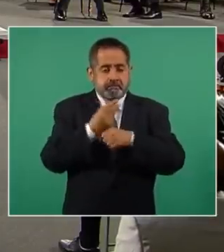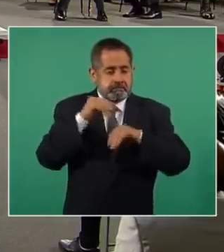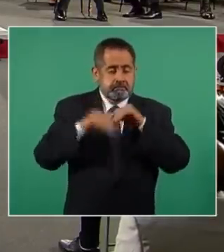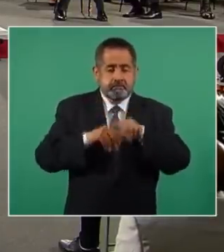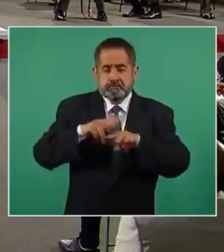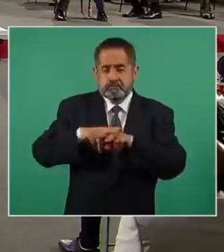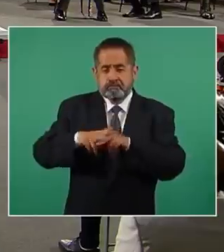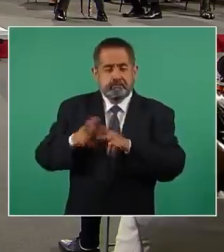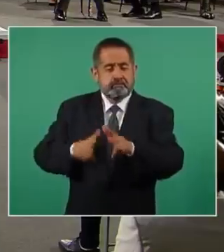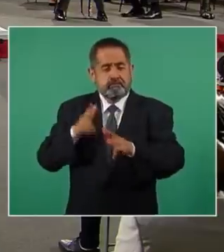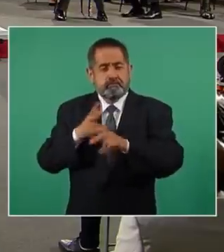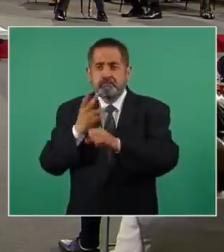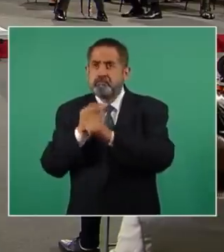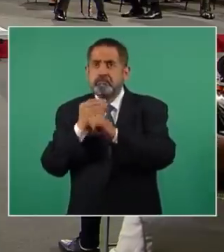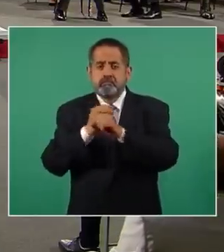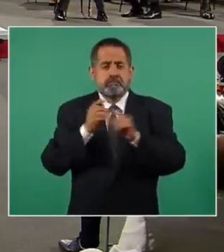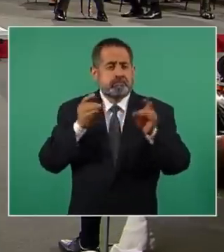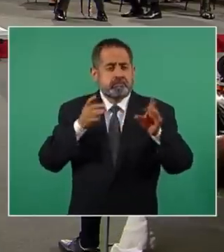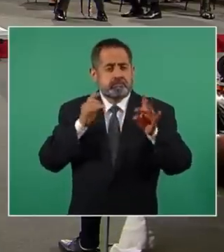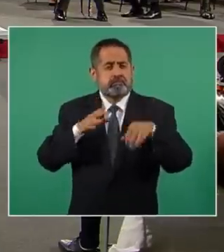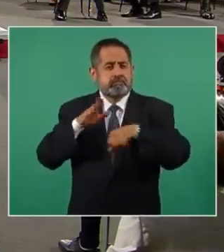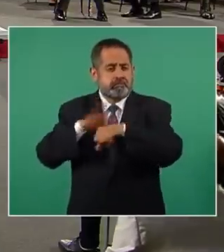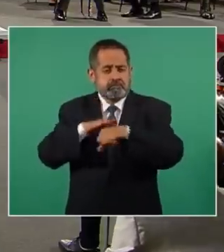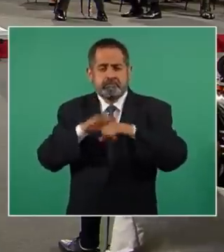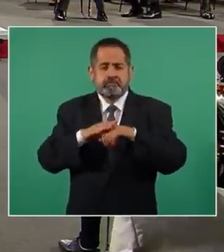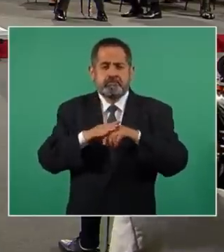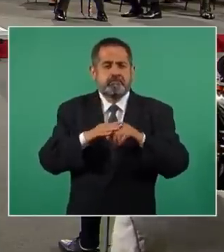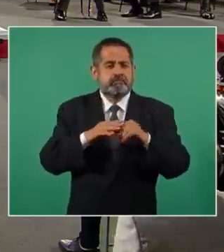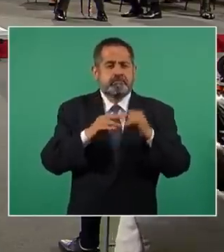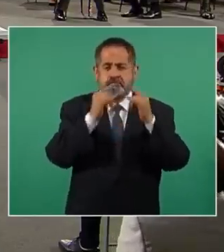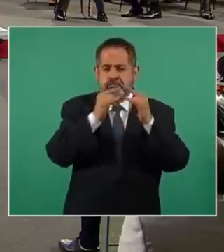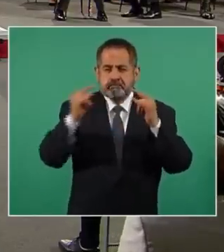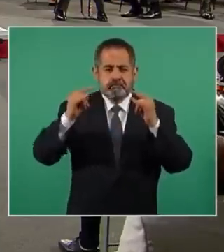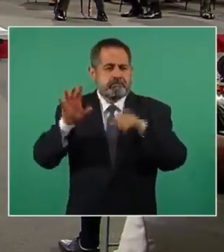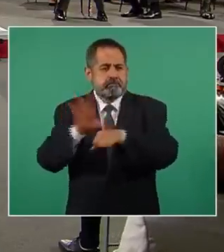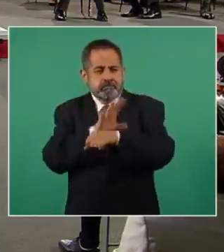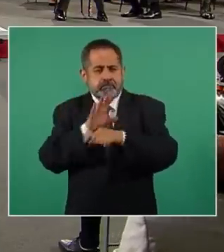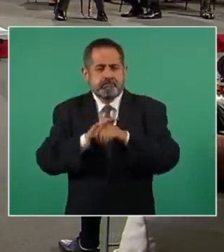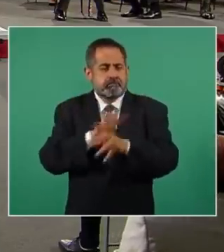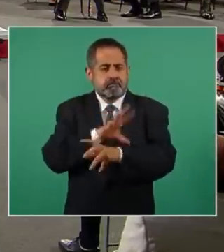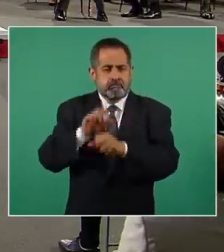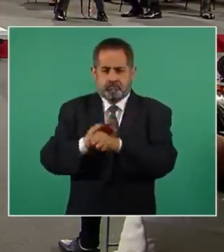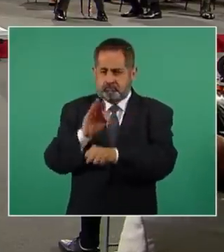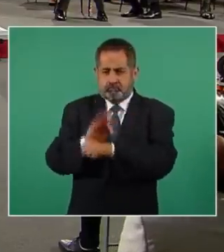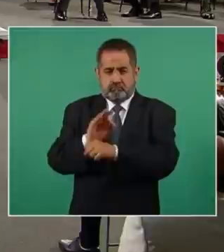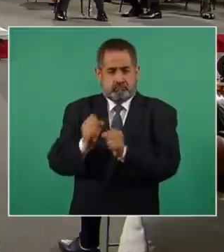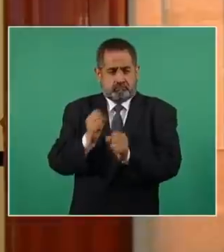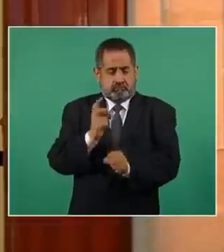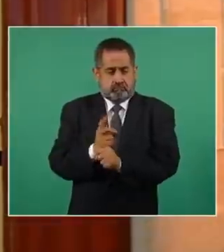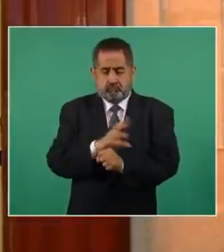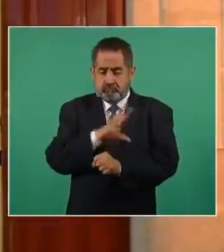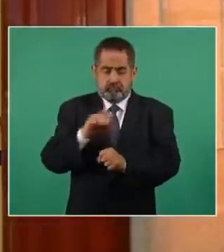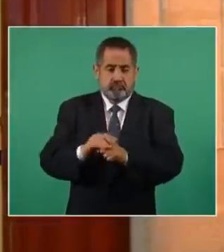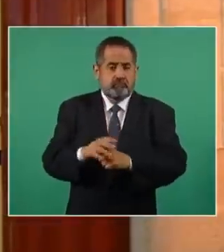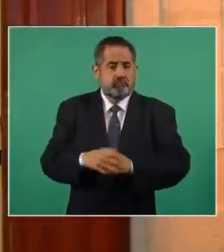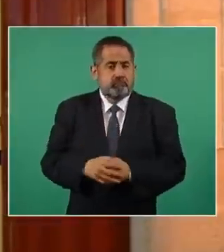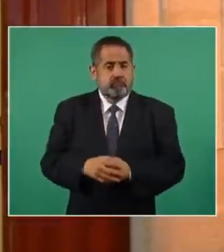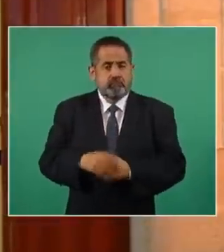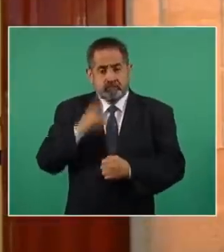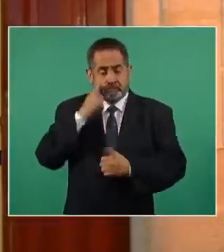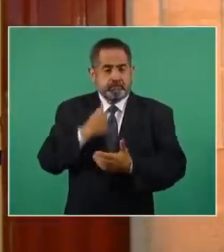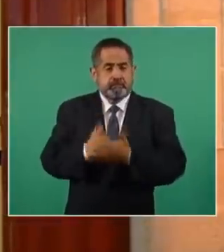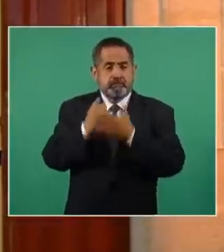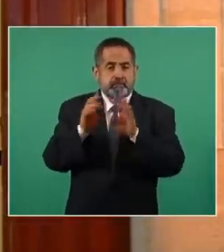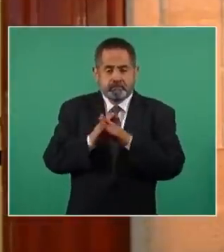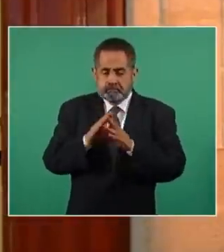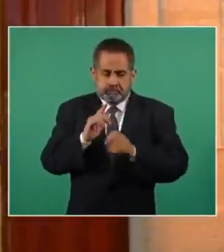los sistemas de sanalización, telecomunicaciones, sistemas de protección y seguridad del tren, sistemas auxiliar